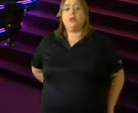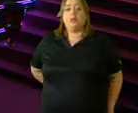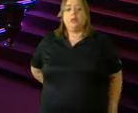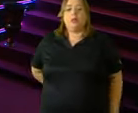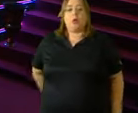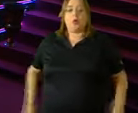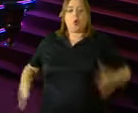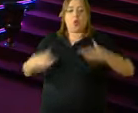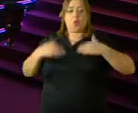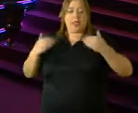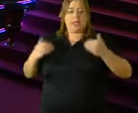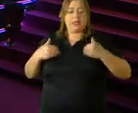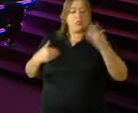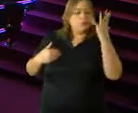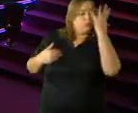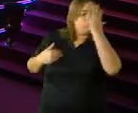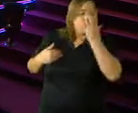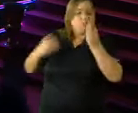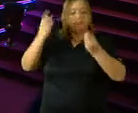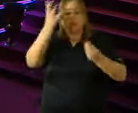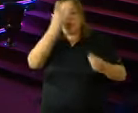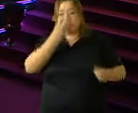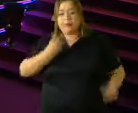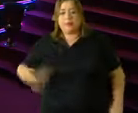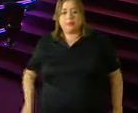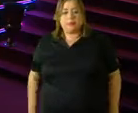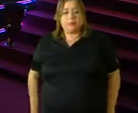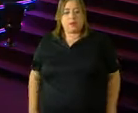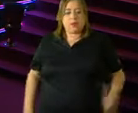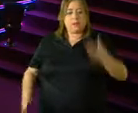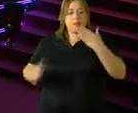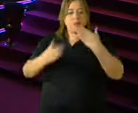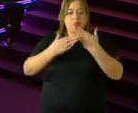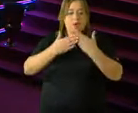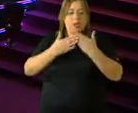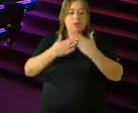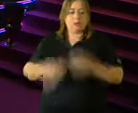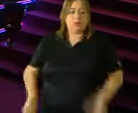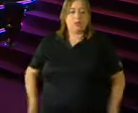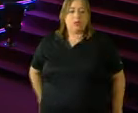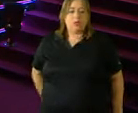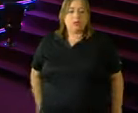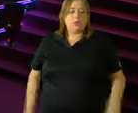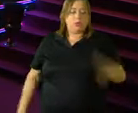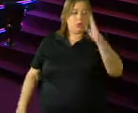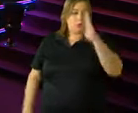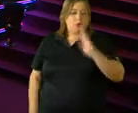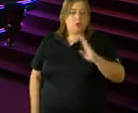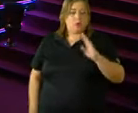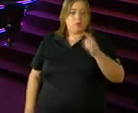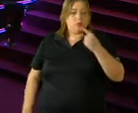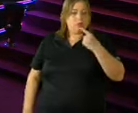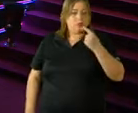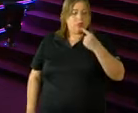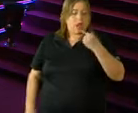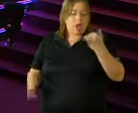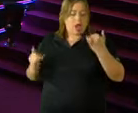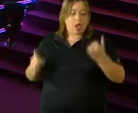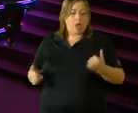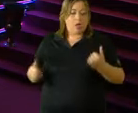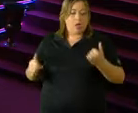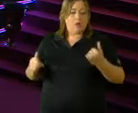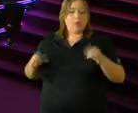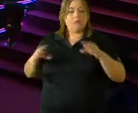Esa juventud tan bella, tan bello, qué bueno. Y este tío, desde que apareció tío, él dice, yo me voy a convertir en cada